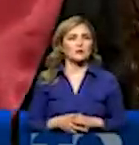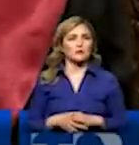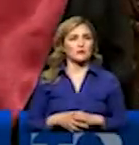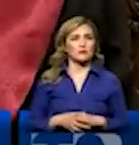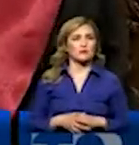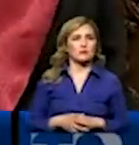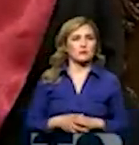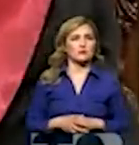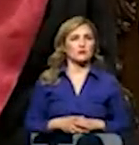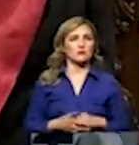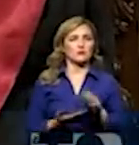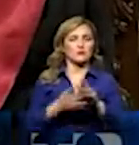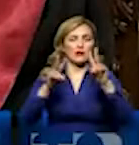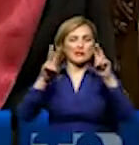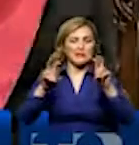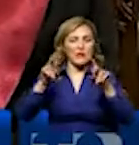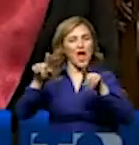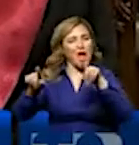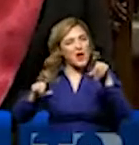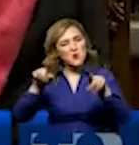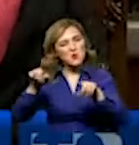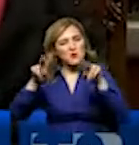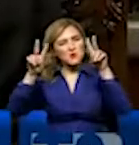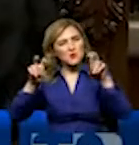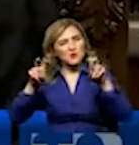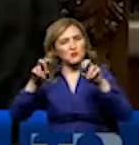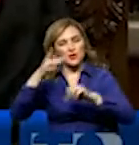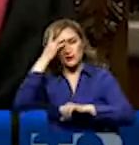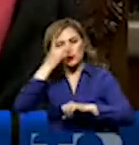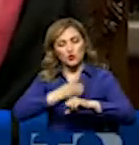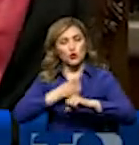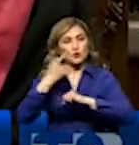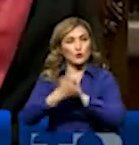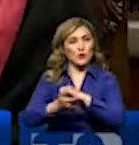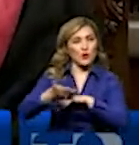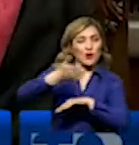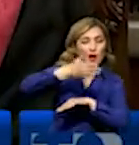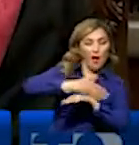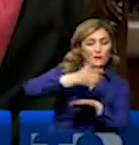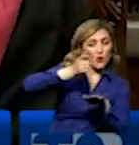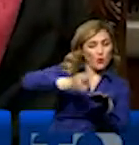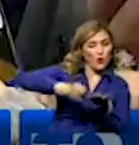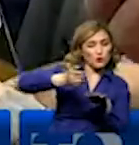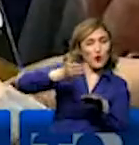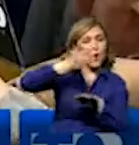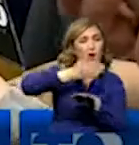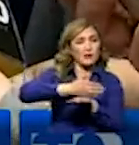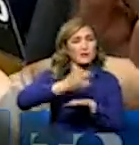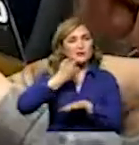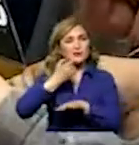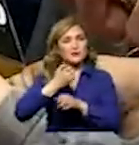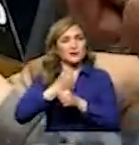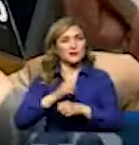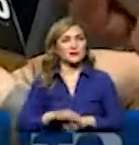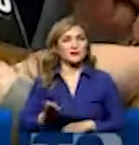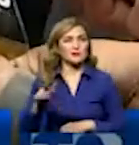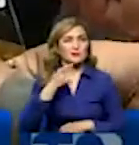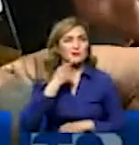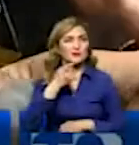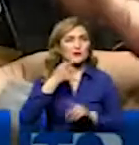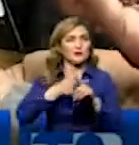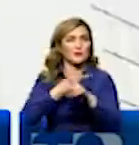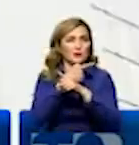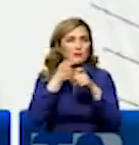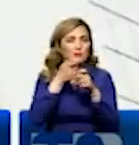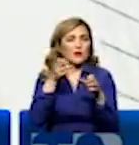hacen mediáticos los casos, cuando se sentencia antes de que los jueces lo hagan. Además, Maldonado anunció que en marzo